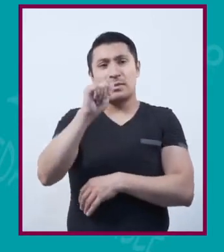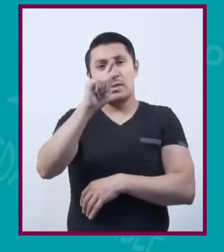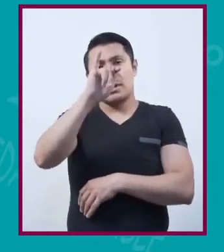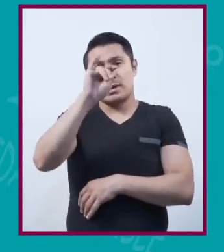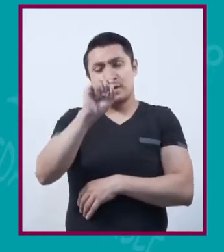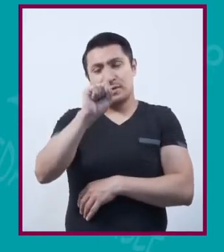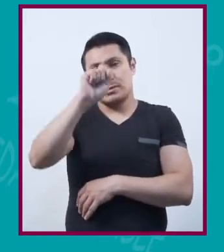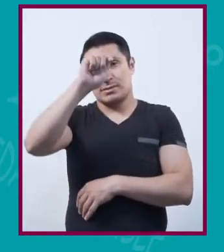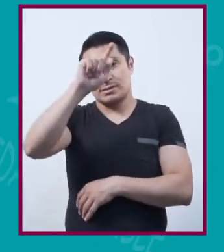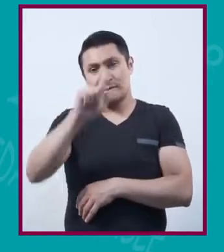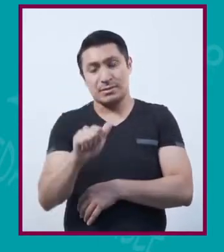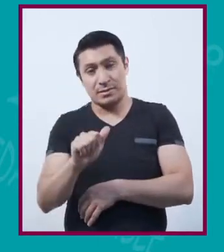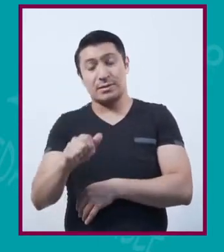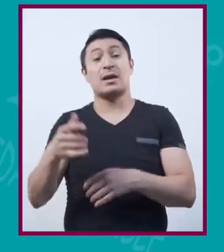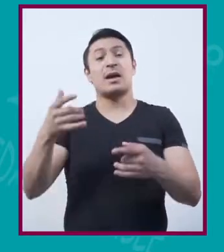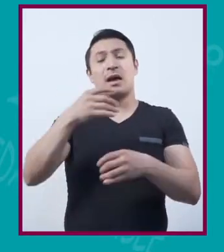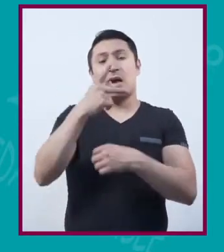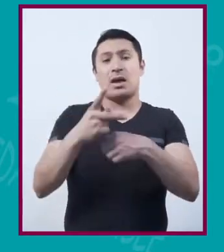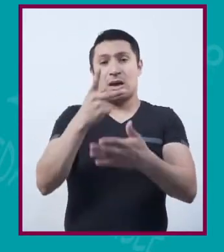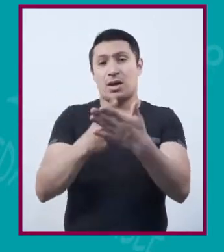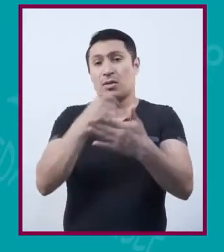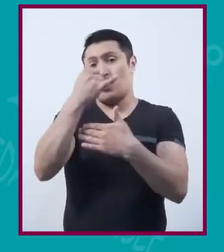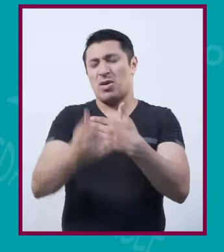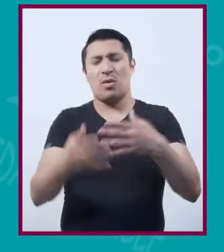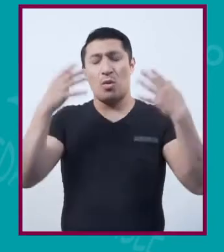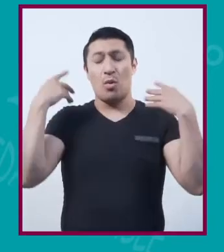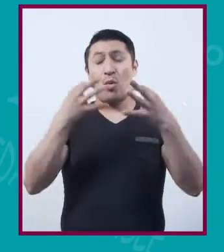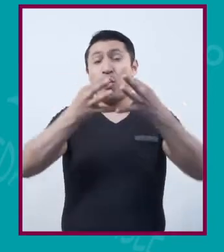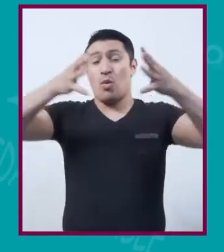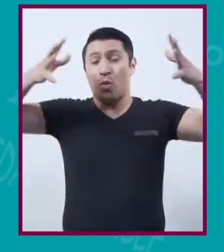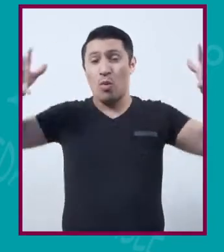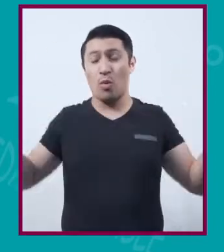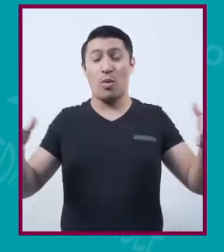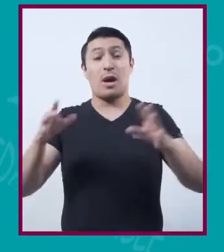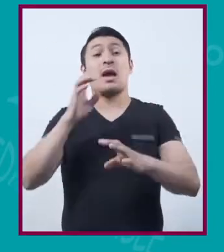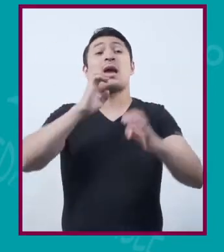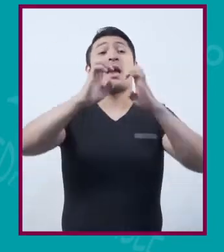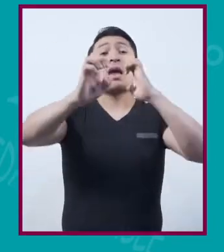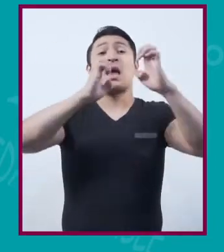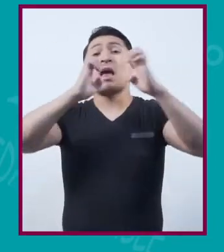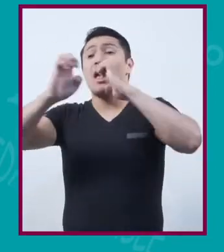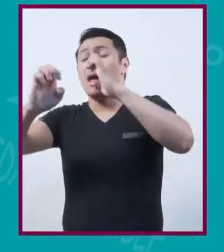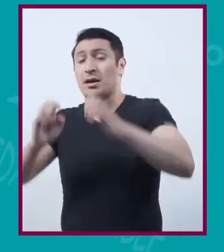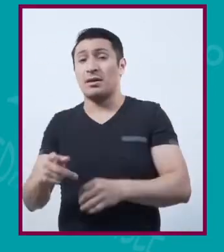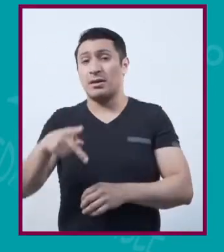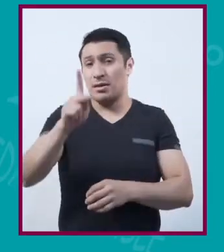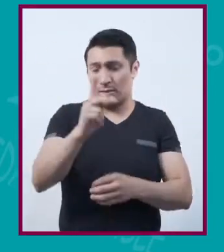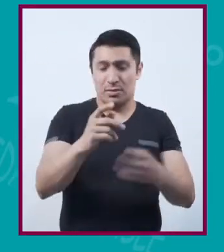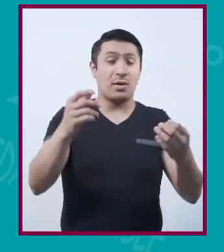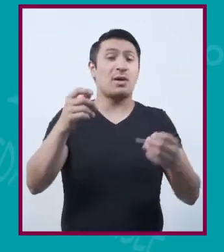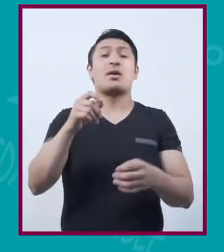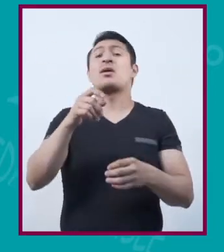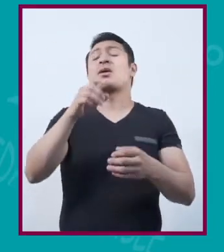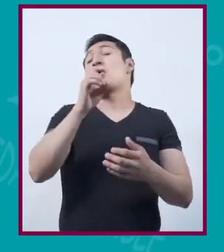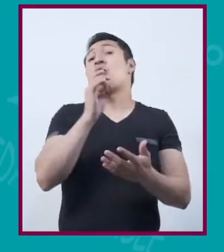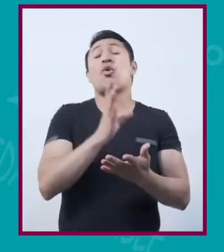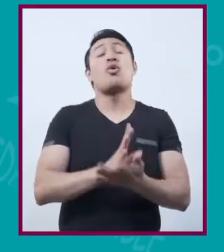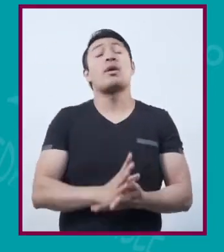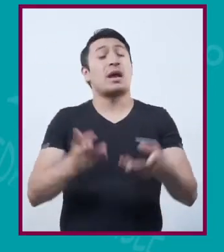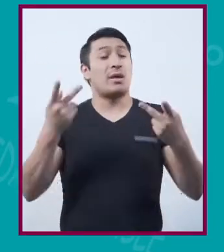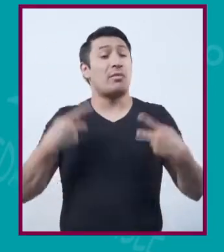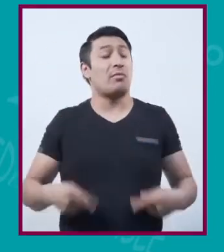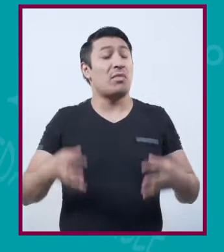fueron unos proyectos enormes ir a entrevistar, pero no solo entrevistaban a las figuras destacadas